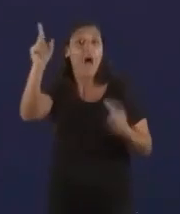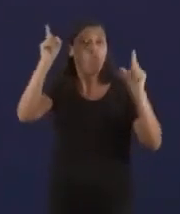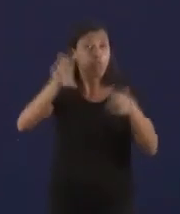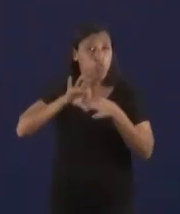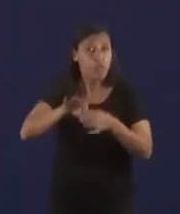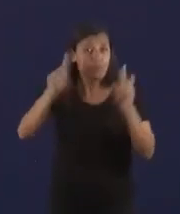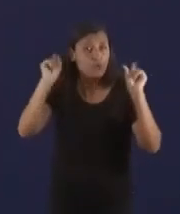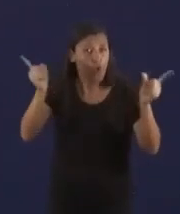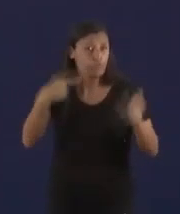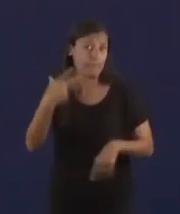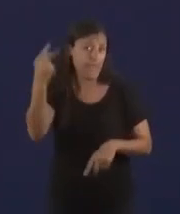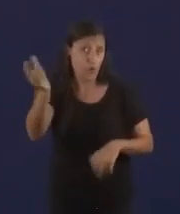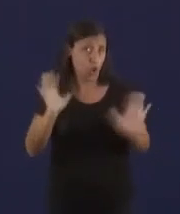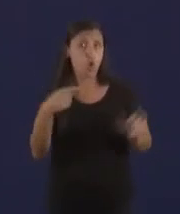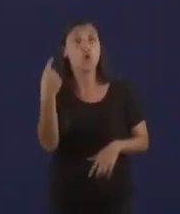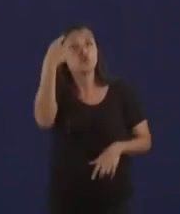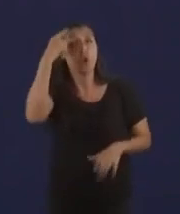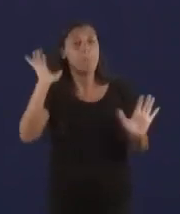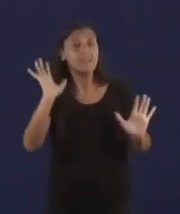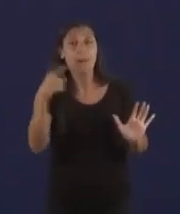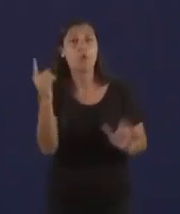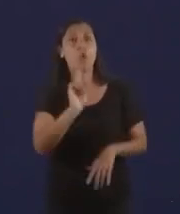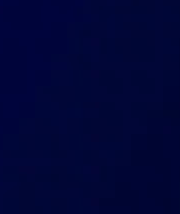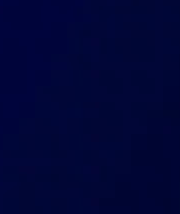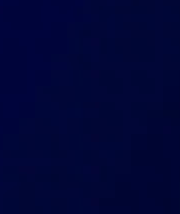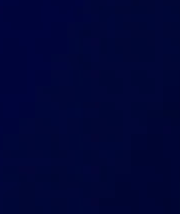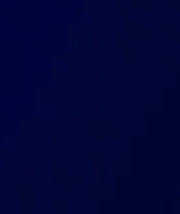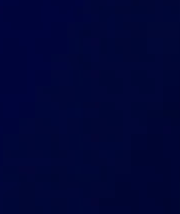Porque consideramos que no tenemos la obligación de hacerlo.